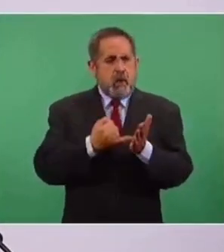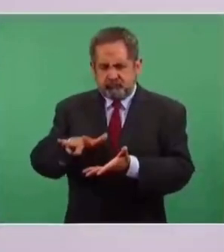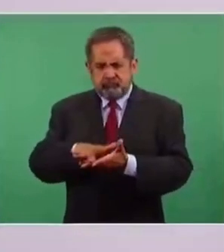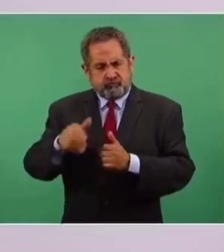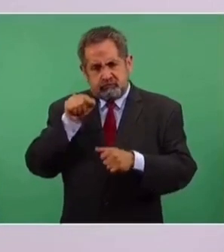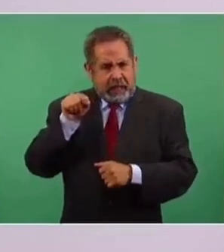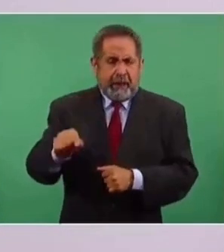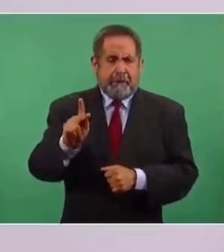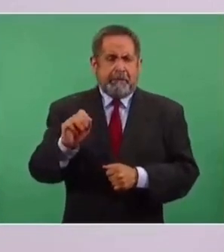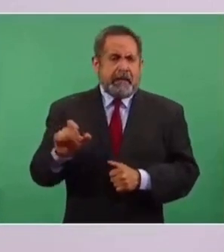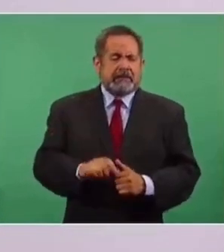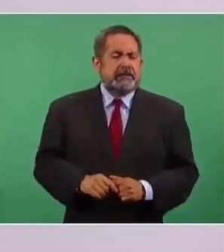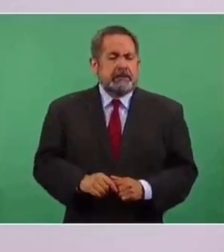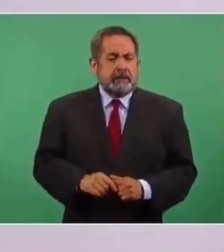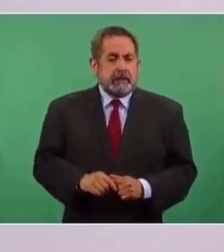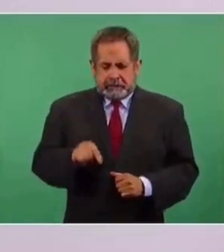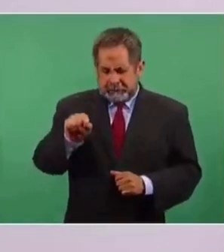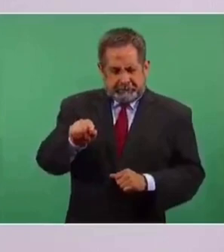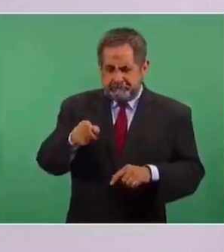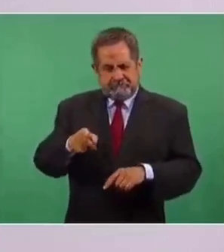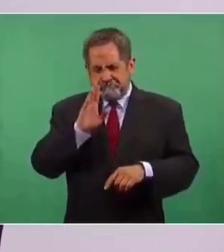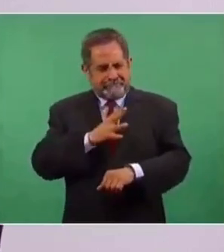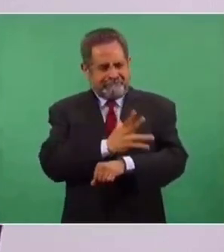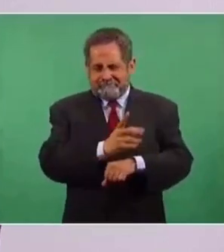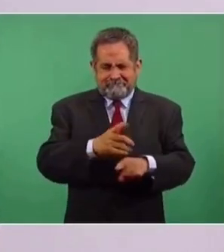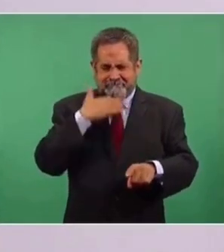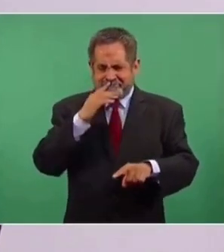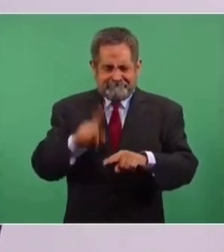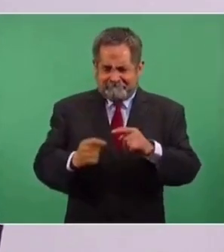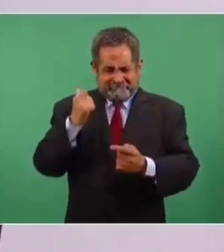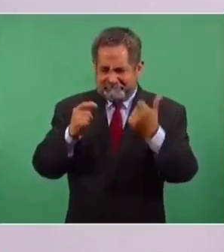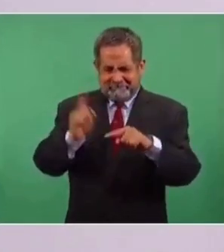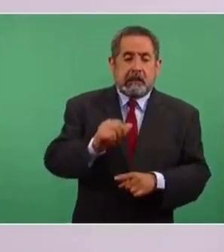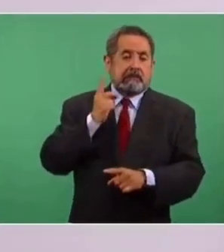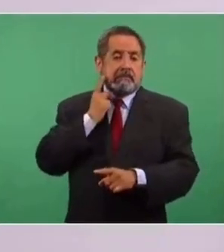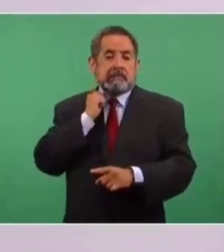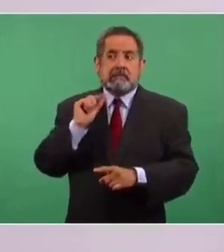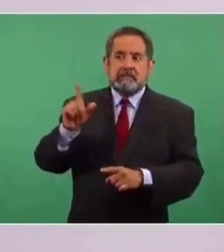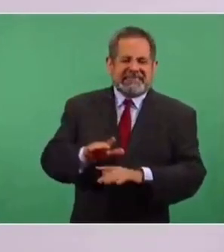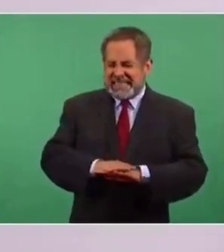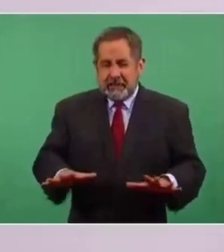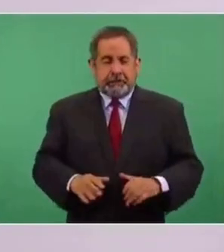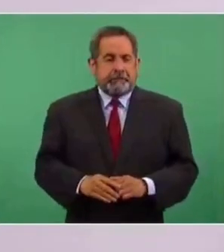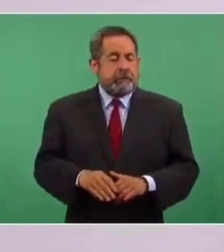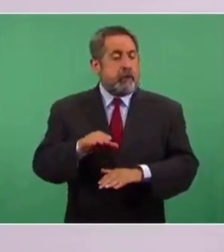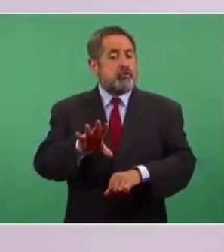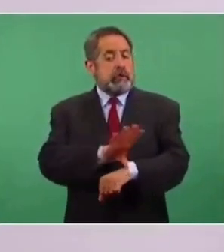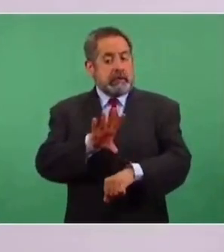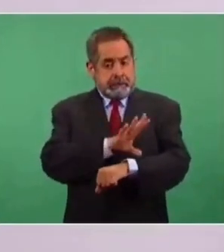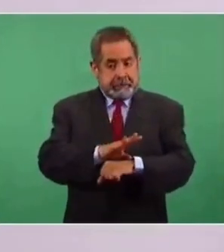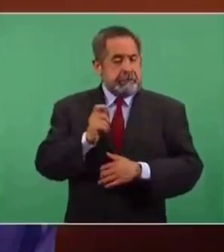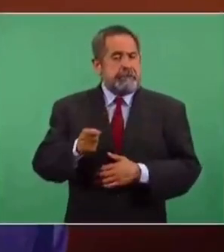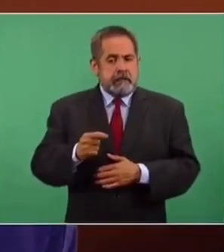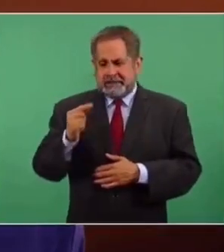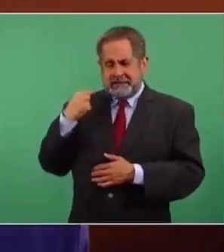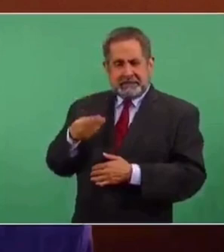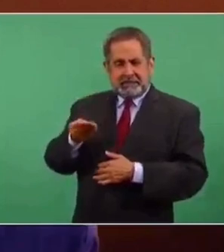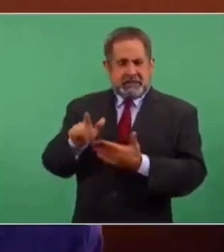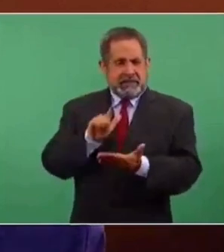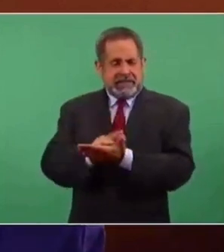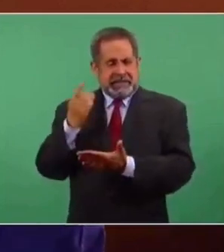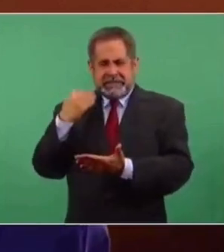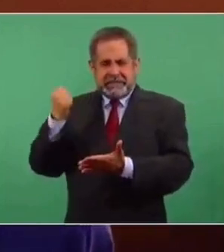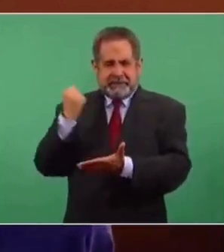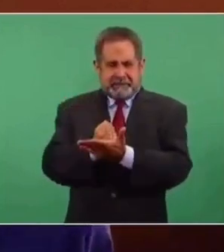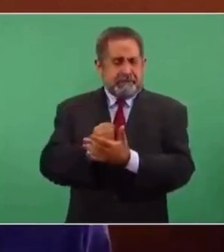a Pemex. Se terminará de limpiar de corrupción a nuestra empresa petrolera. En cuanto a la industria eléctrica, la reforma que acaba de aprobar